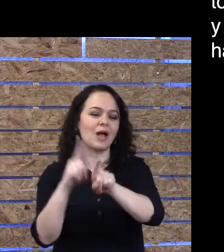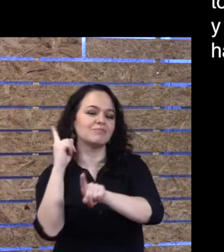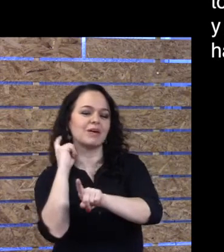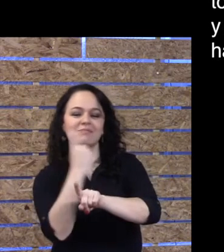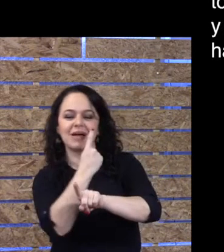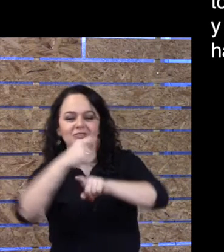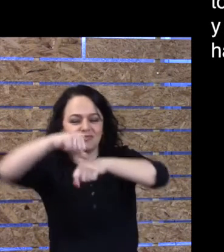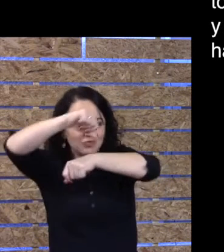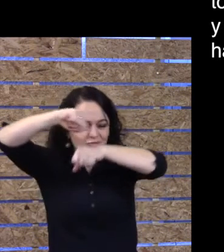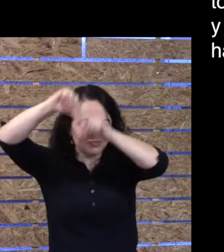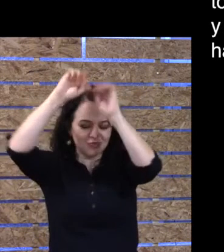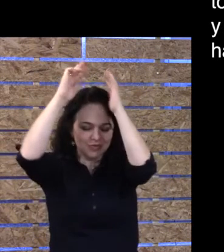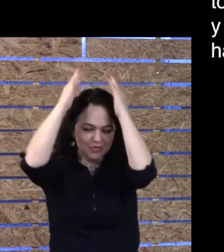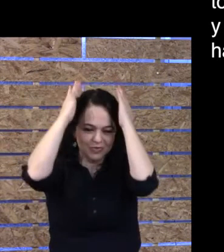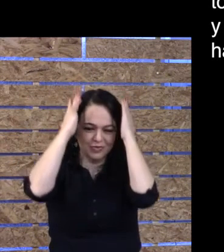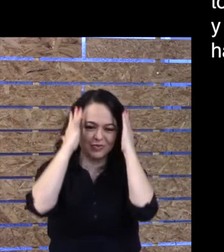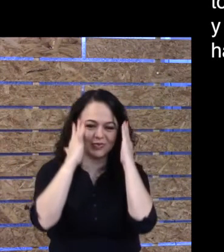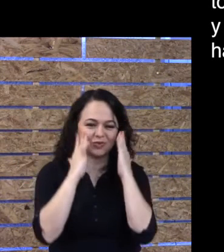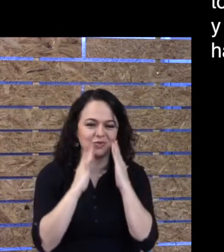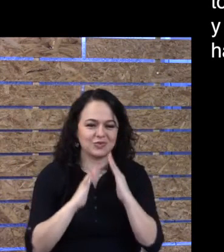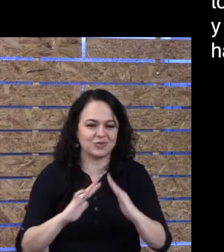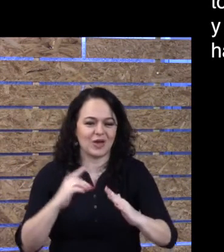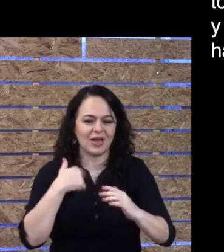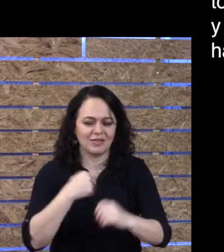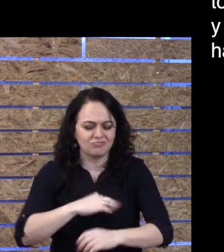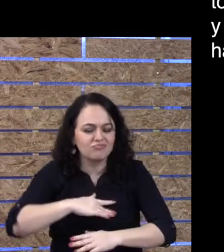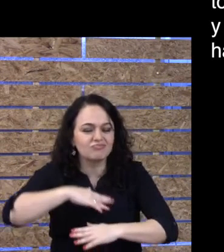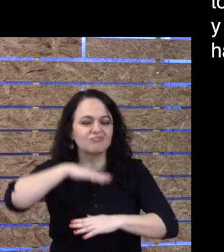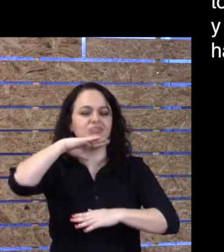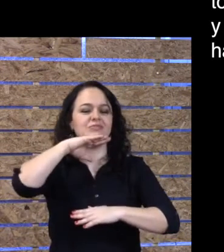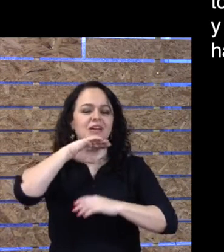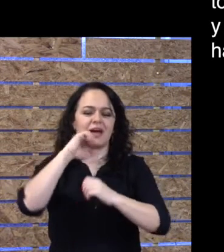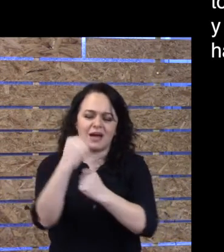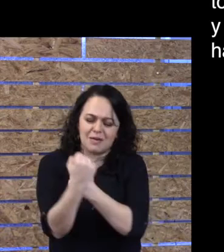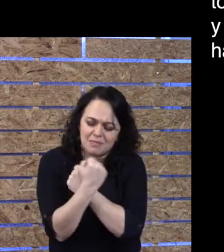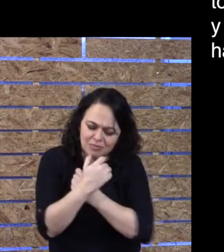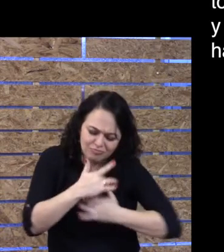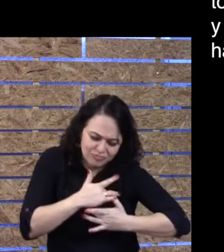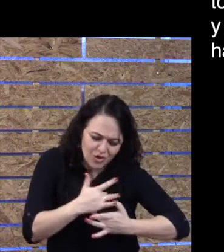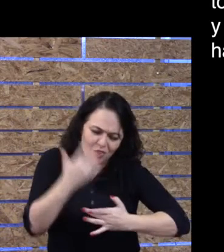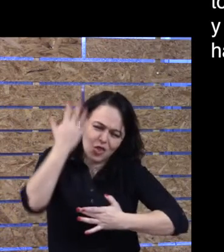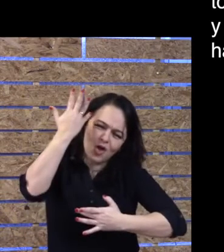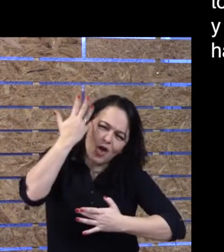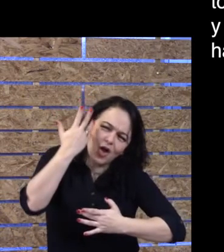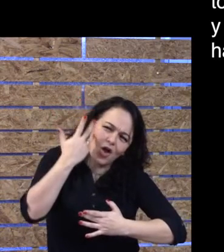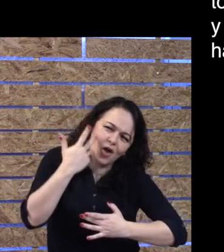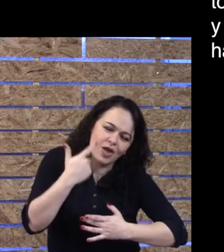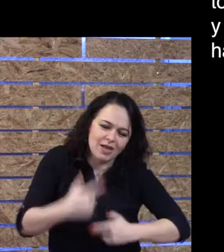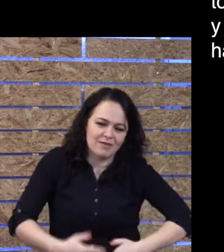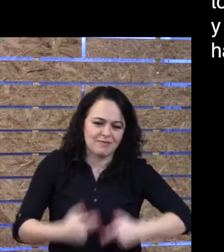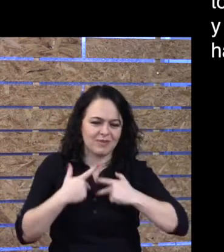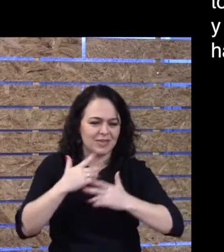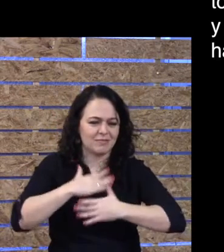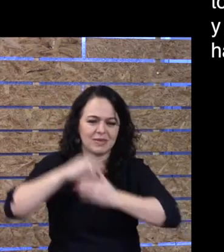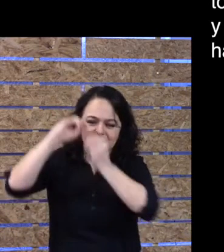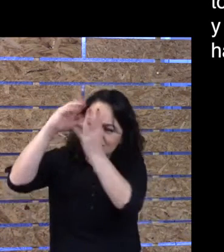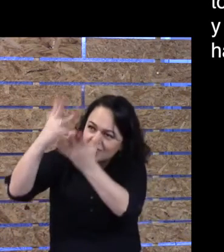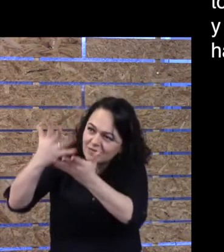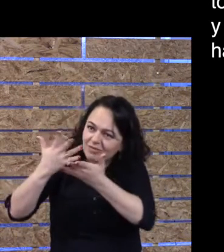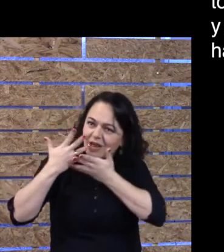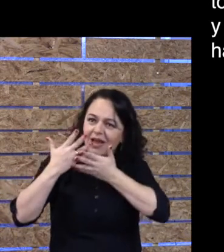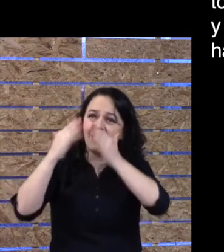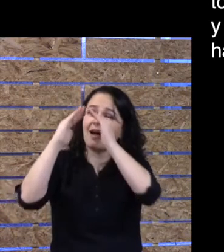bondad y el amor me seguirán todos los días de mi vida, y en la casa